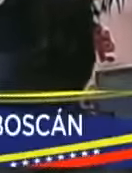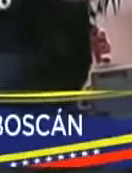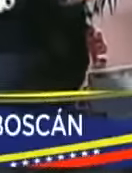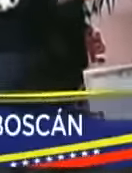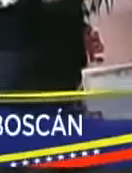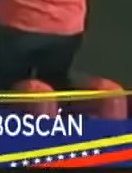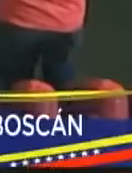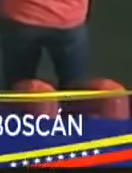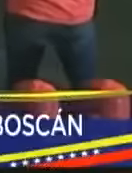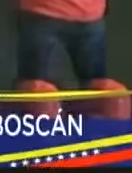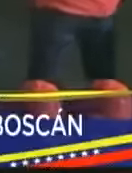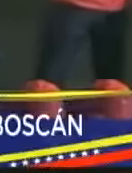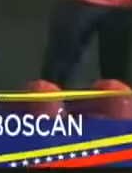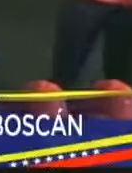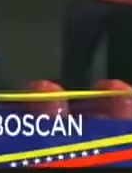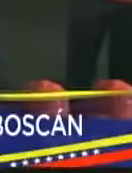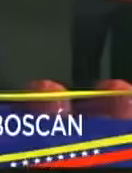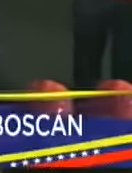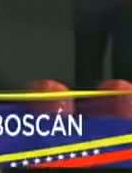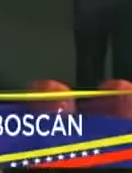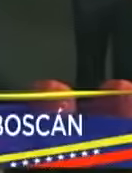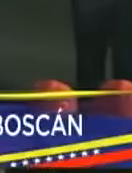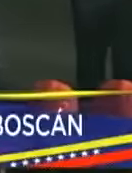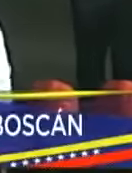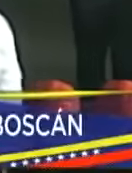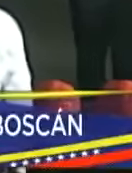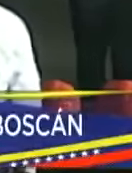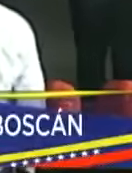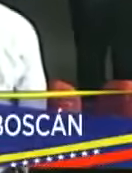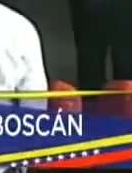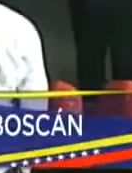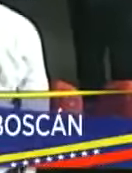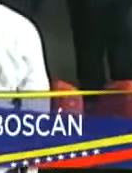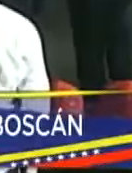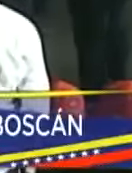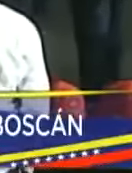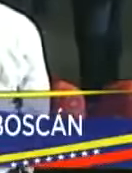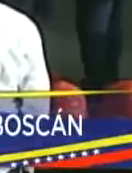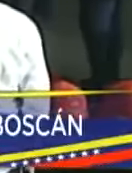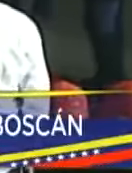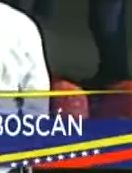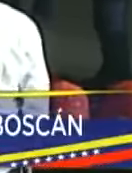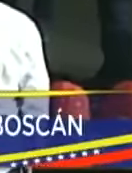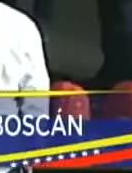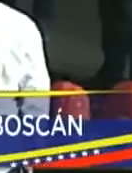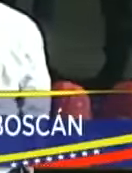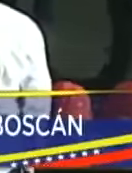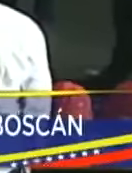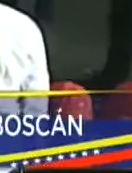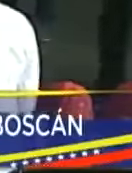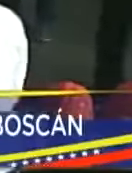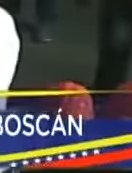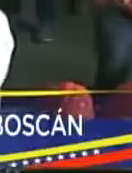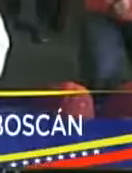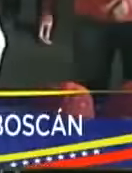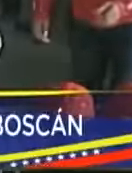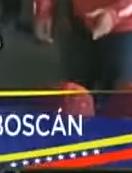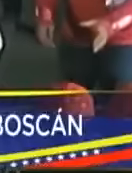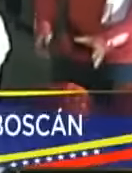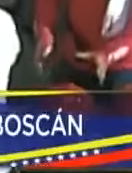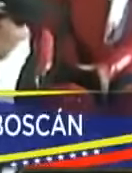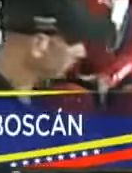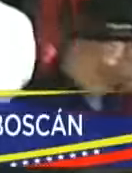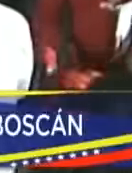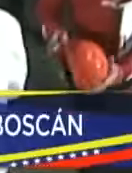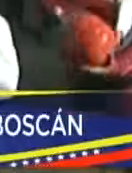2023. En 2022 tuvimos este campo paralizado por temas sanciones, el cual estuvo afectado con el tema de exportación y tuvimos que parar